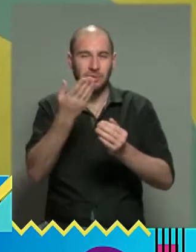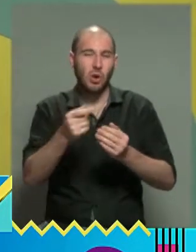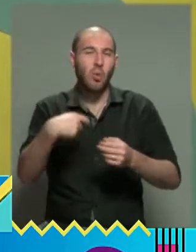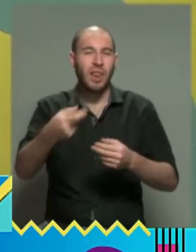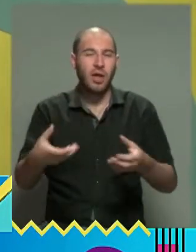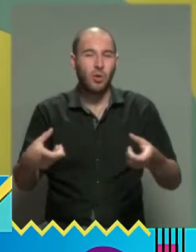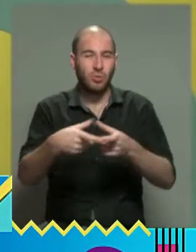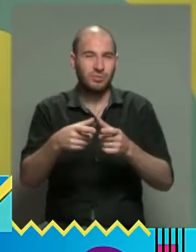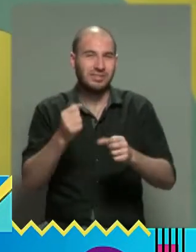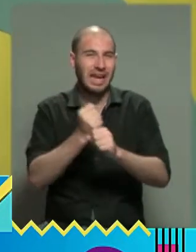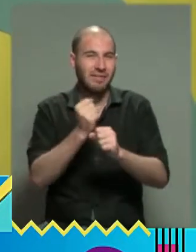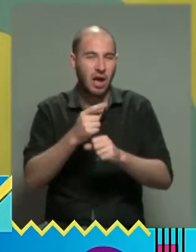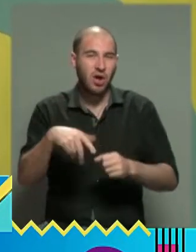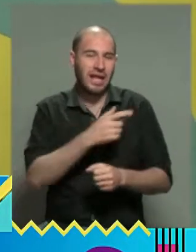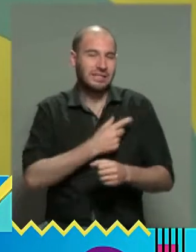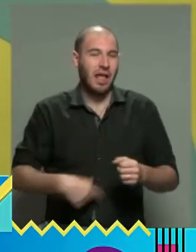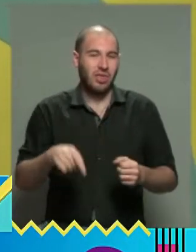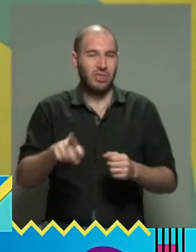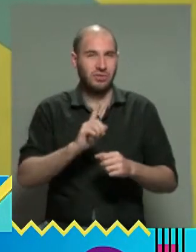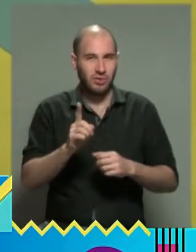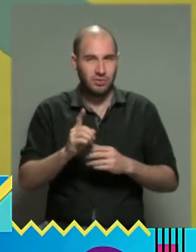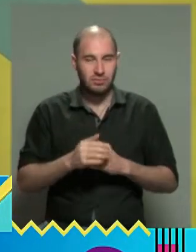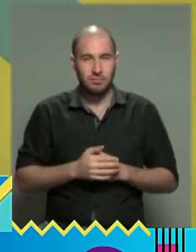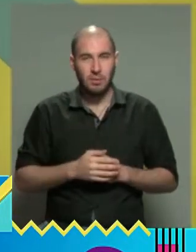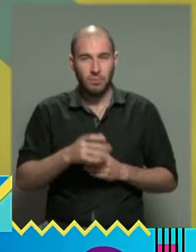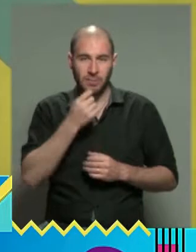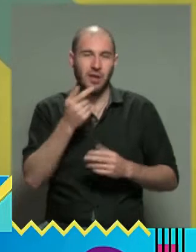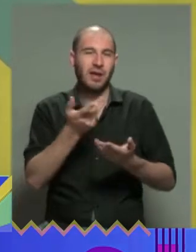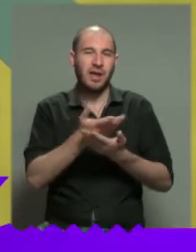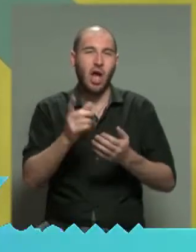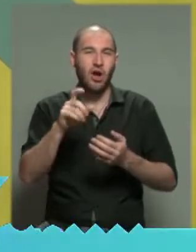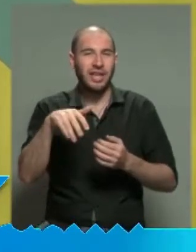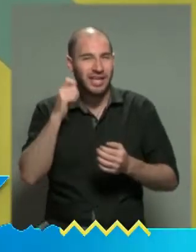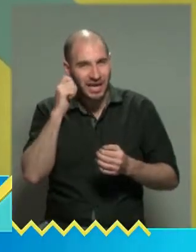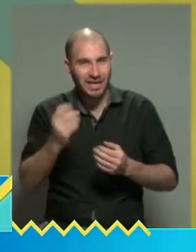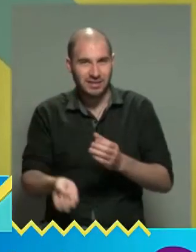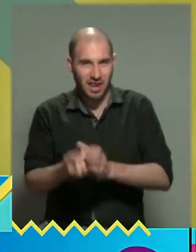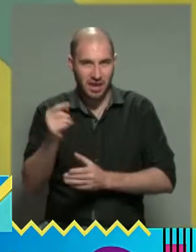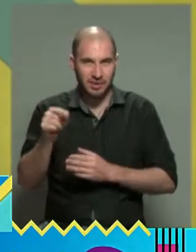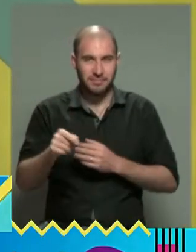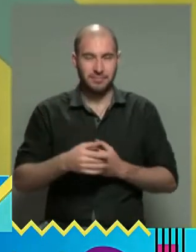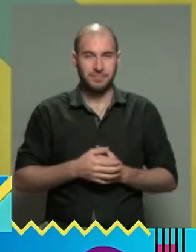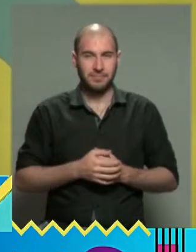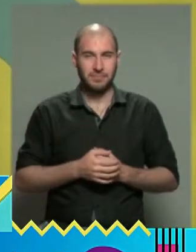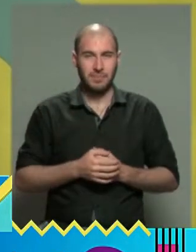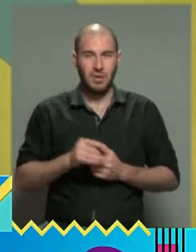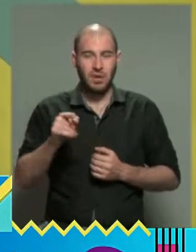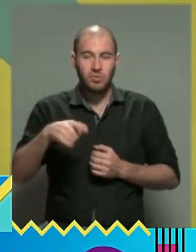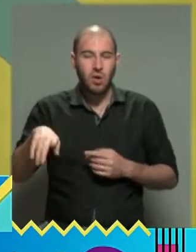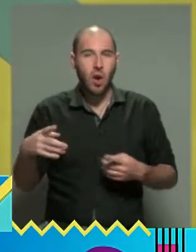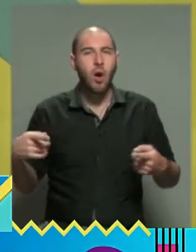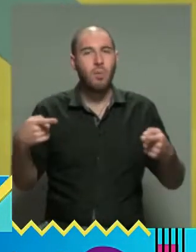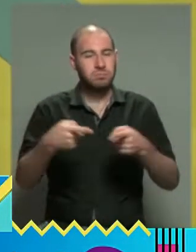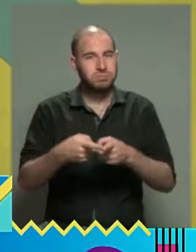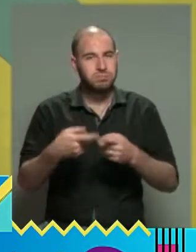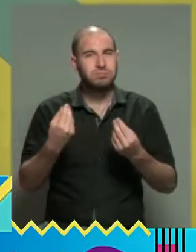que hacen una tarea que no es del Estado, en ese caso, digamos, la generan las ONG, y buscan, digamos,